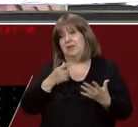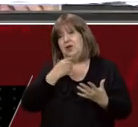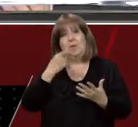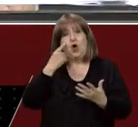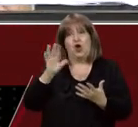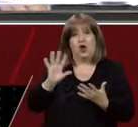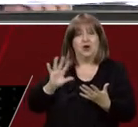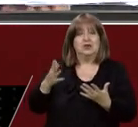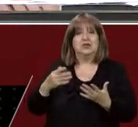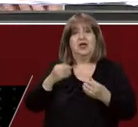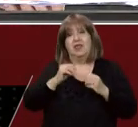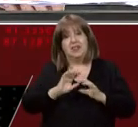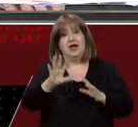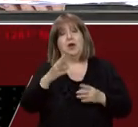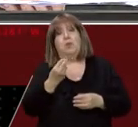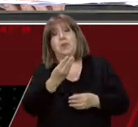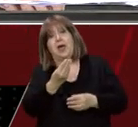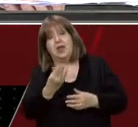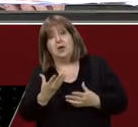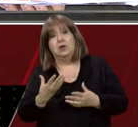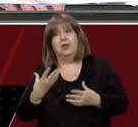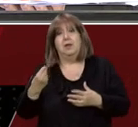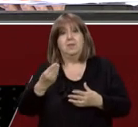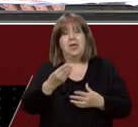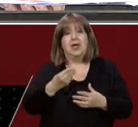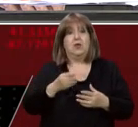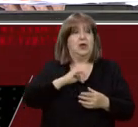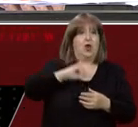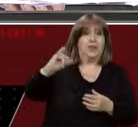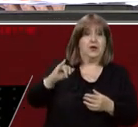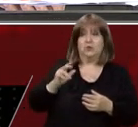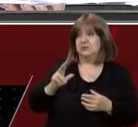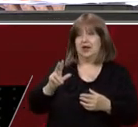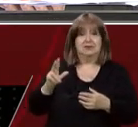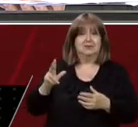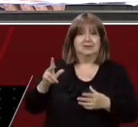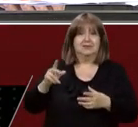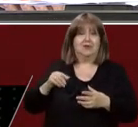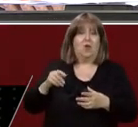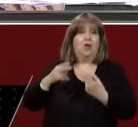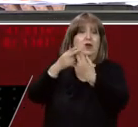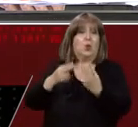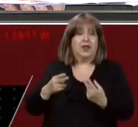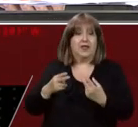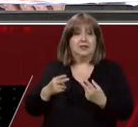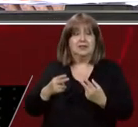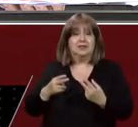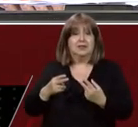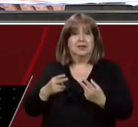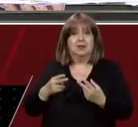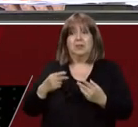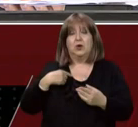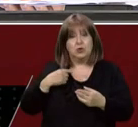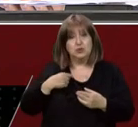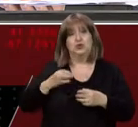tribunal que deja pasar por miedo, porque tiene miedo a que los denuncien o le hagan cuestiones de nulidad, pero lo que sí es que